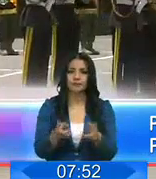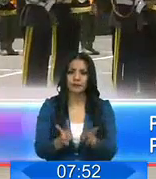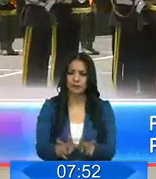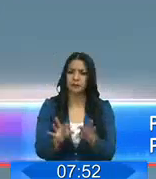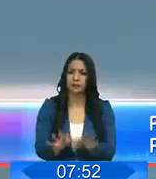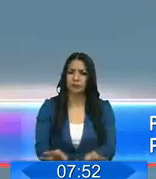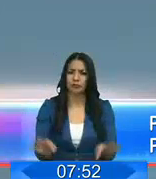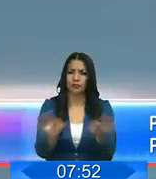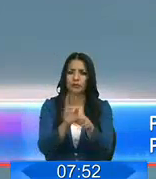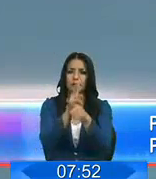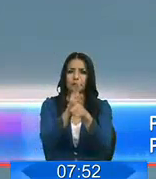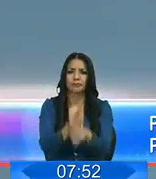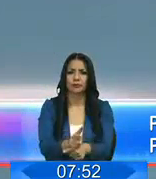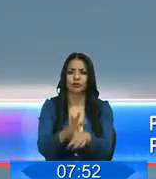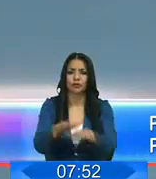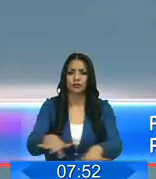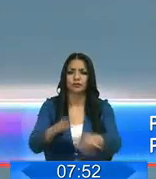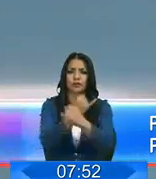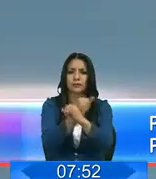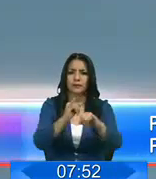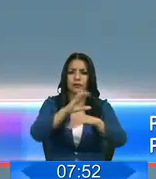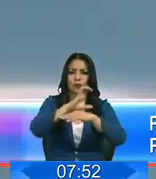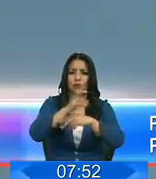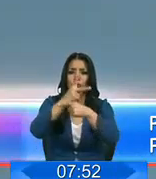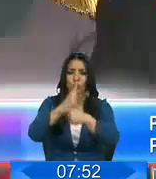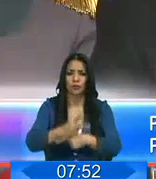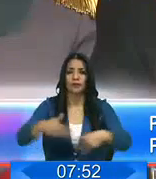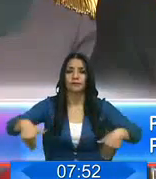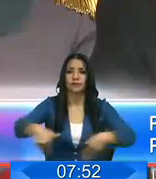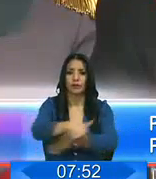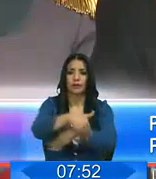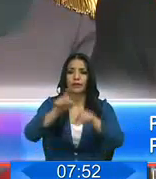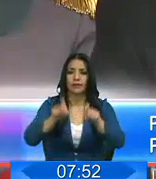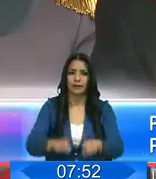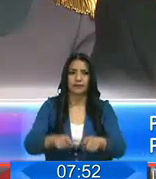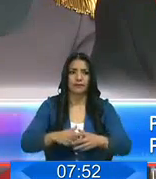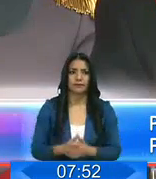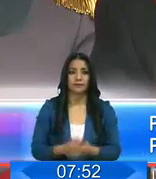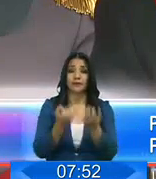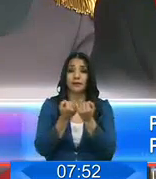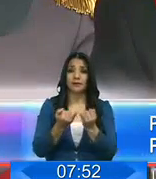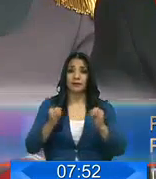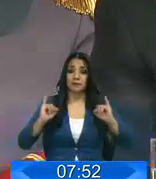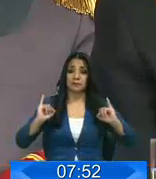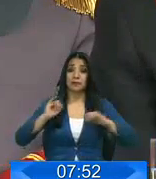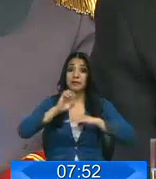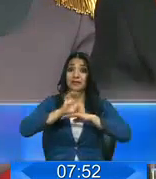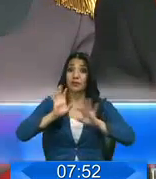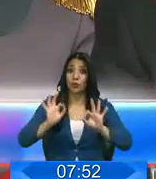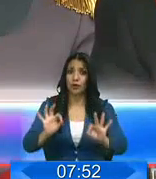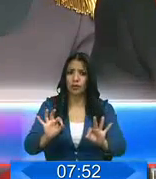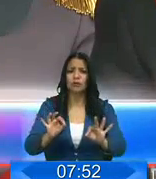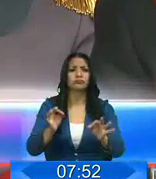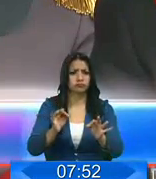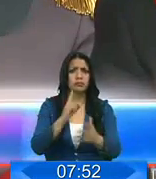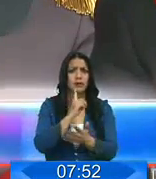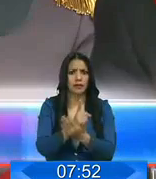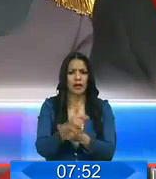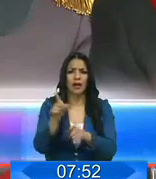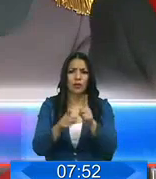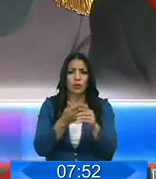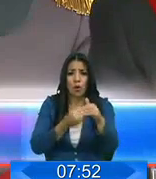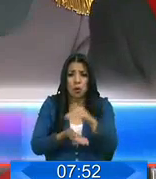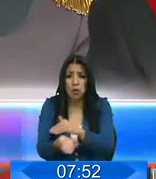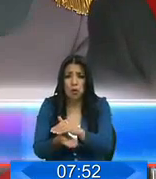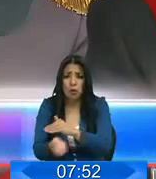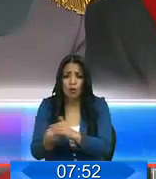de proteger la soberanía y cuidar de las fronteras. La soberanía también, sin duda alguna, es la lucha contra el contrabando y el